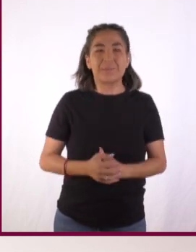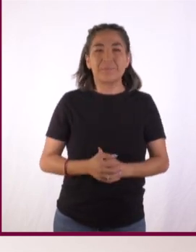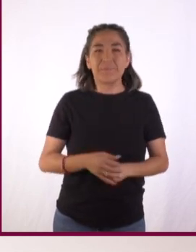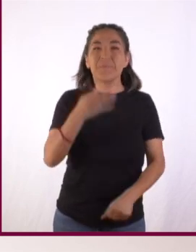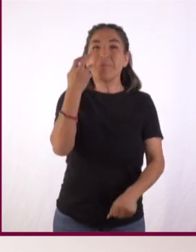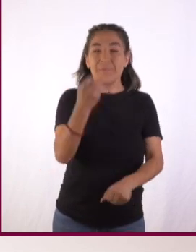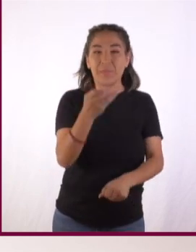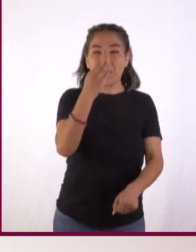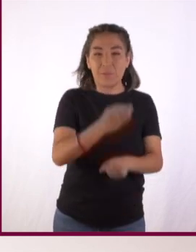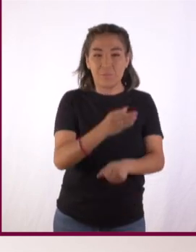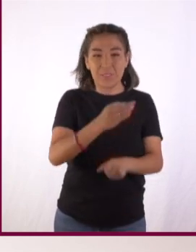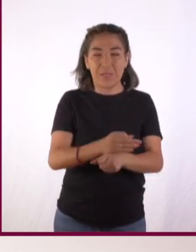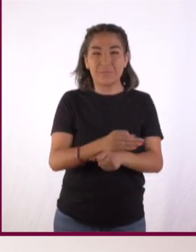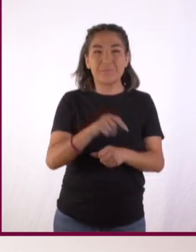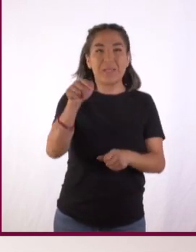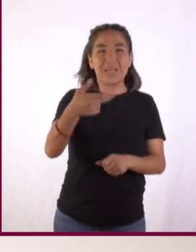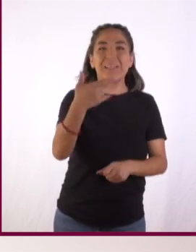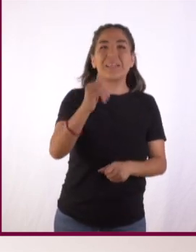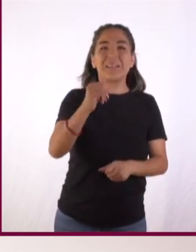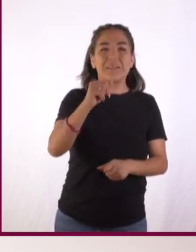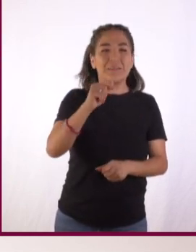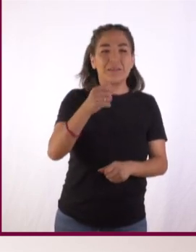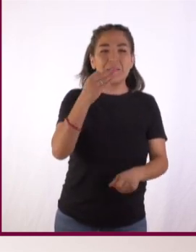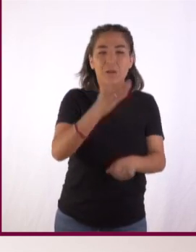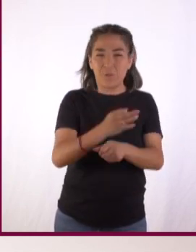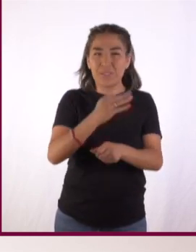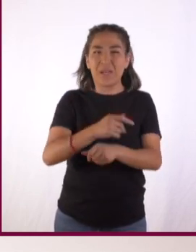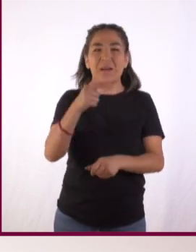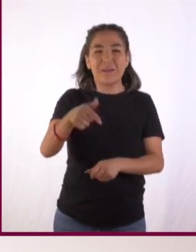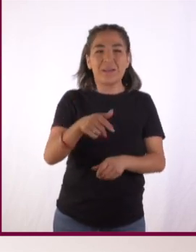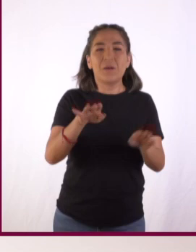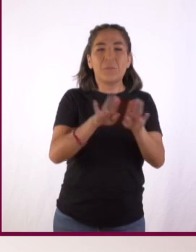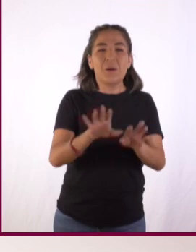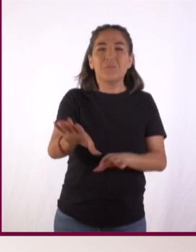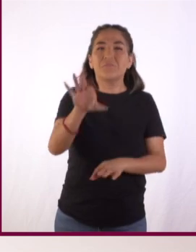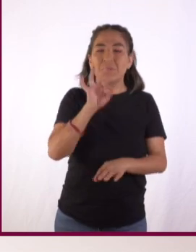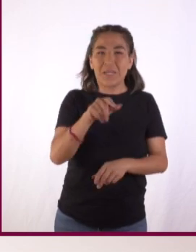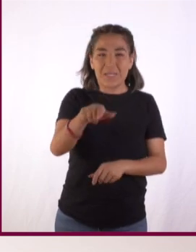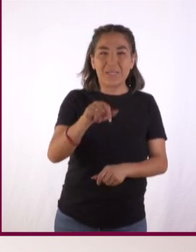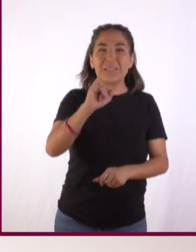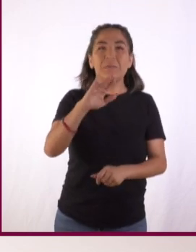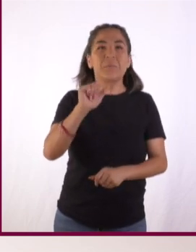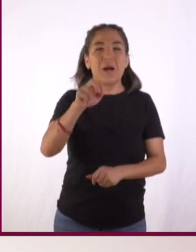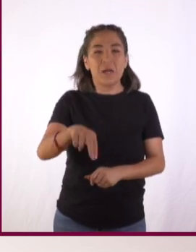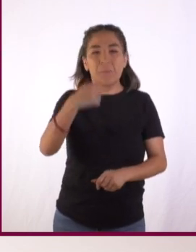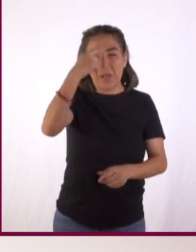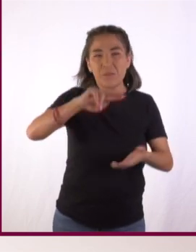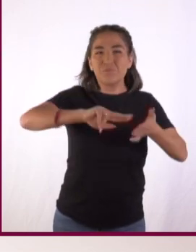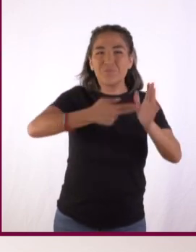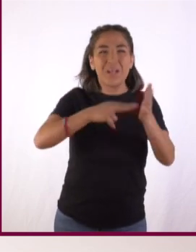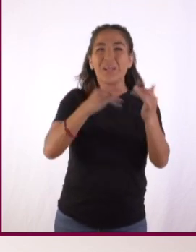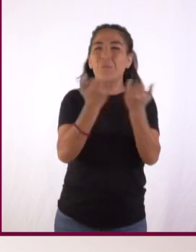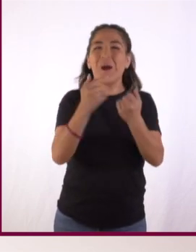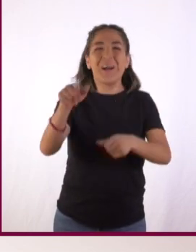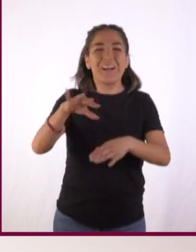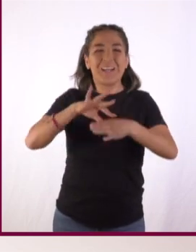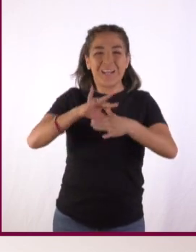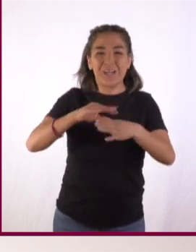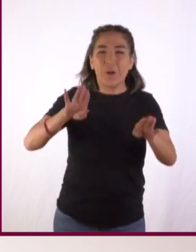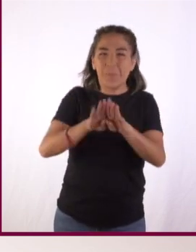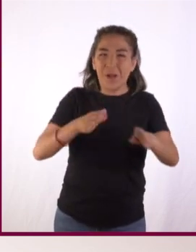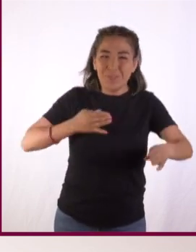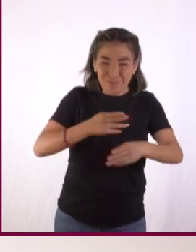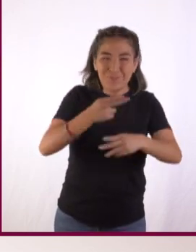físicas. Así que tomaremos este imán y lo frotaremos varias veces contra nuestro desarmador, como si fuéramos